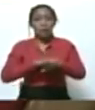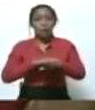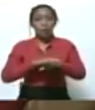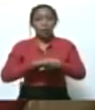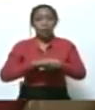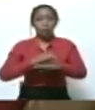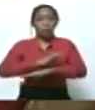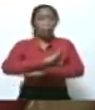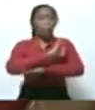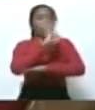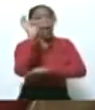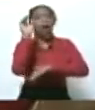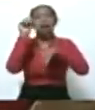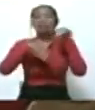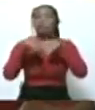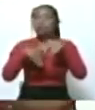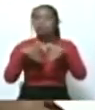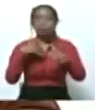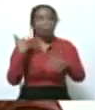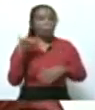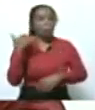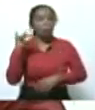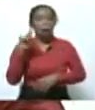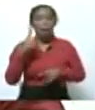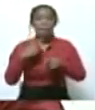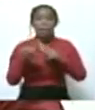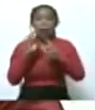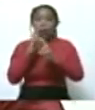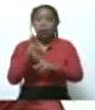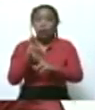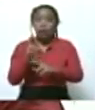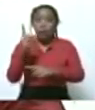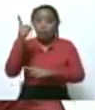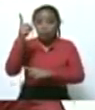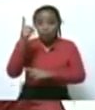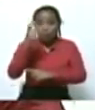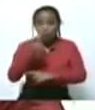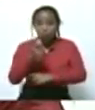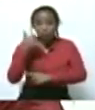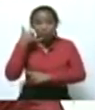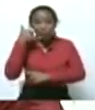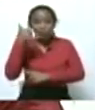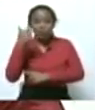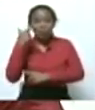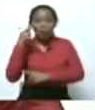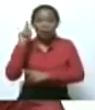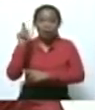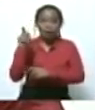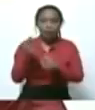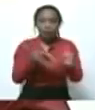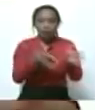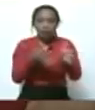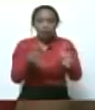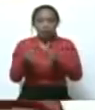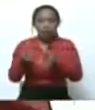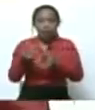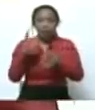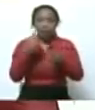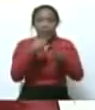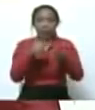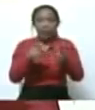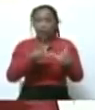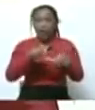votando. Todo el día. Pero los resultados son los que una persona llama por un número de teléfono y le dice, mira, aquí hay tanto, tanto y tanto. Y